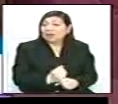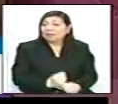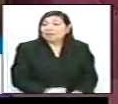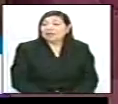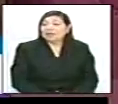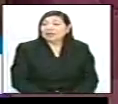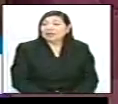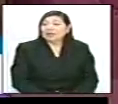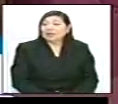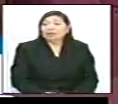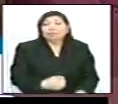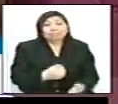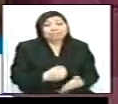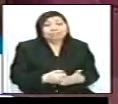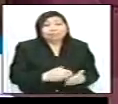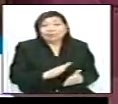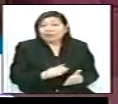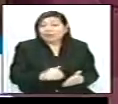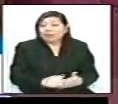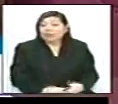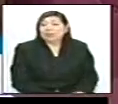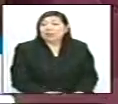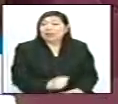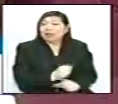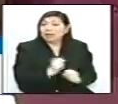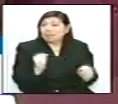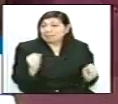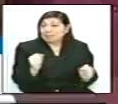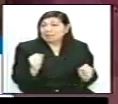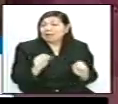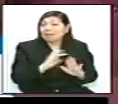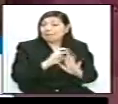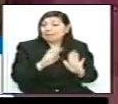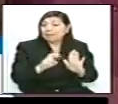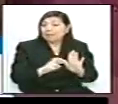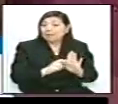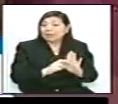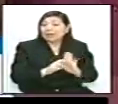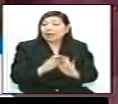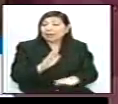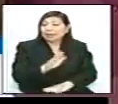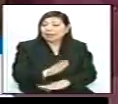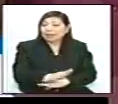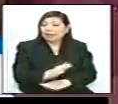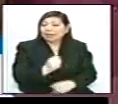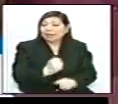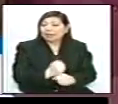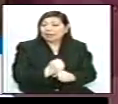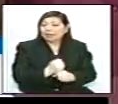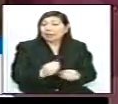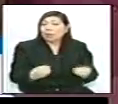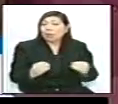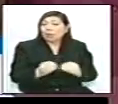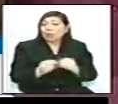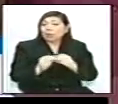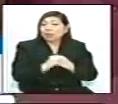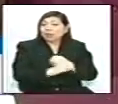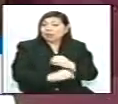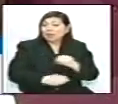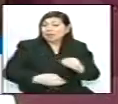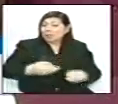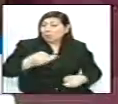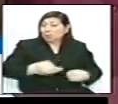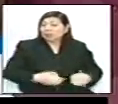Como verán, nos sacrificaremos todos. En la mañana trabajaremos el proyecto y en la tarde trabajaremos el tema de la Junta Nacional de